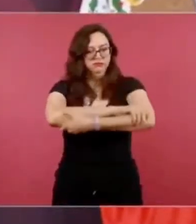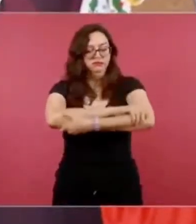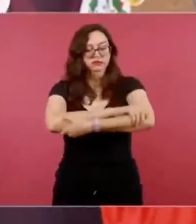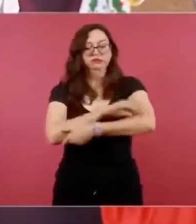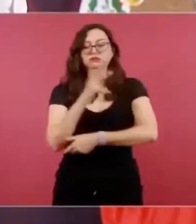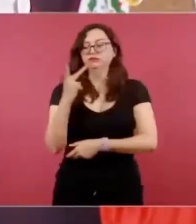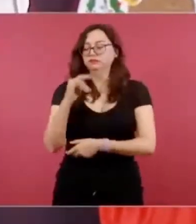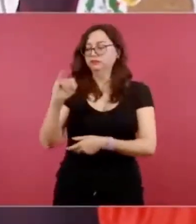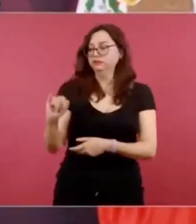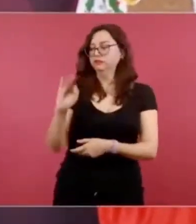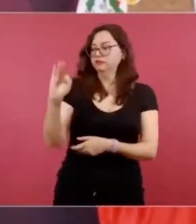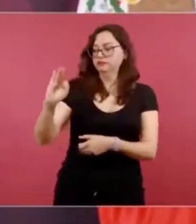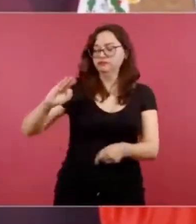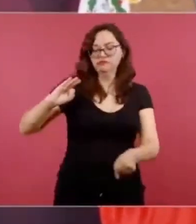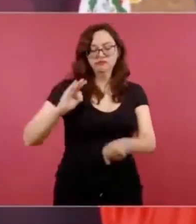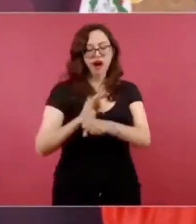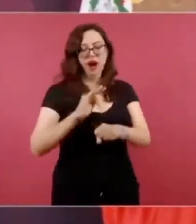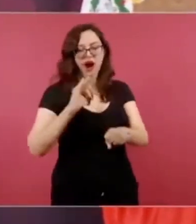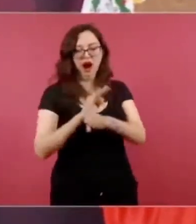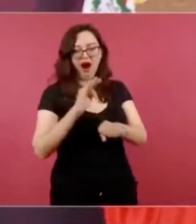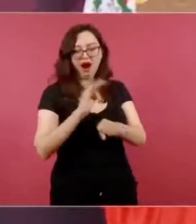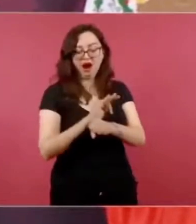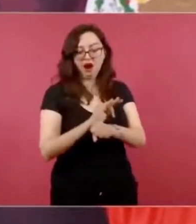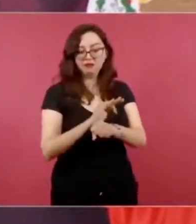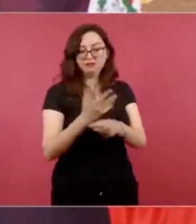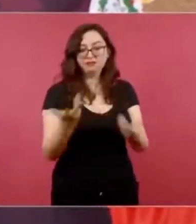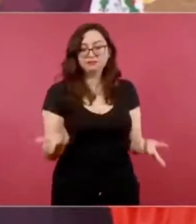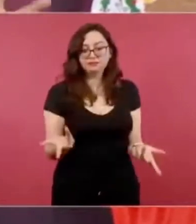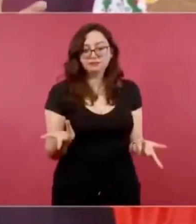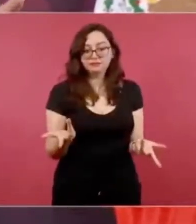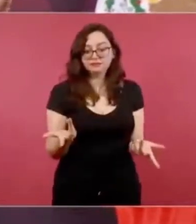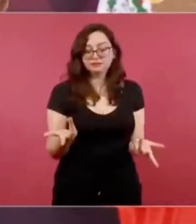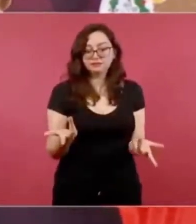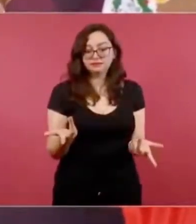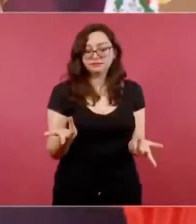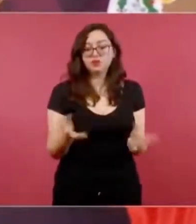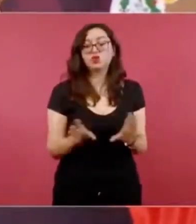y les entregaron el Poder Judicial